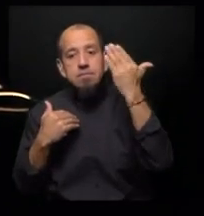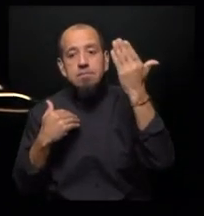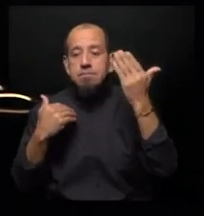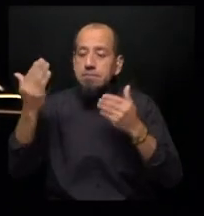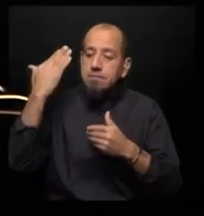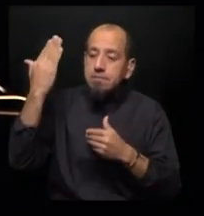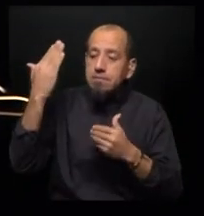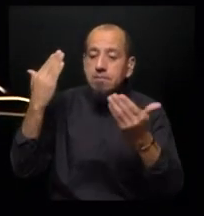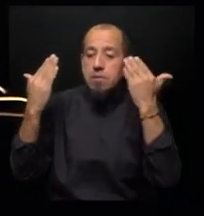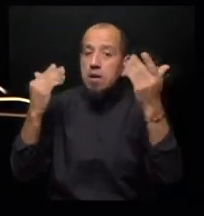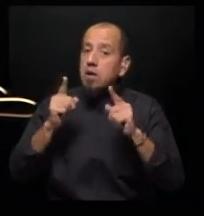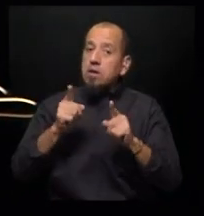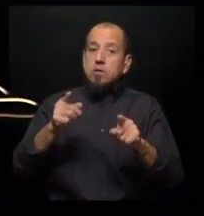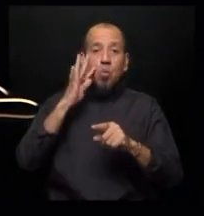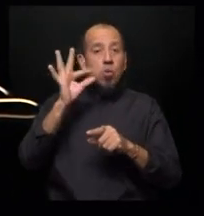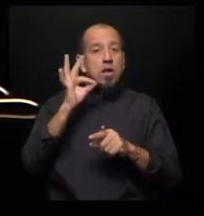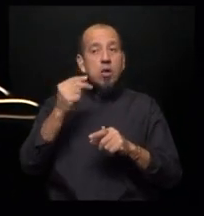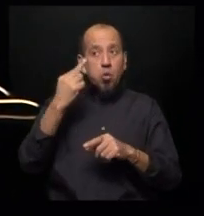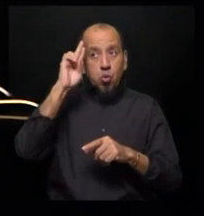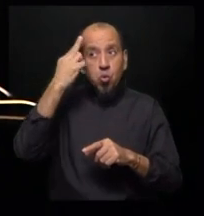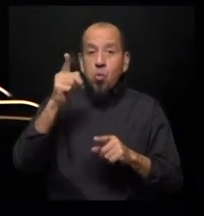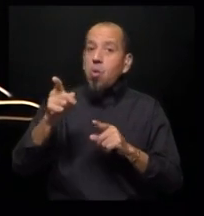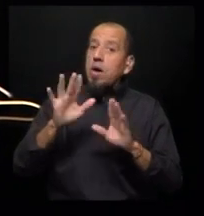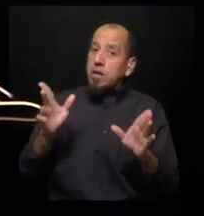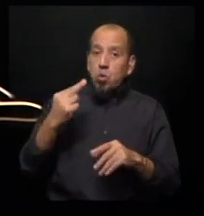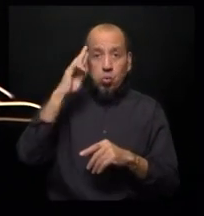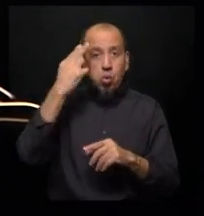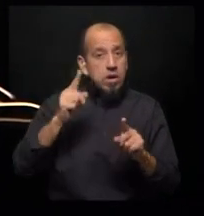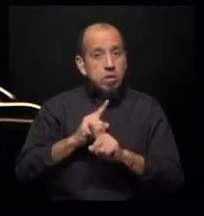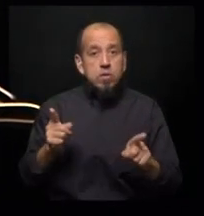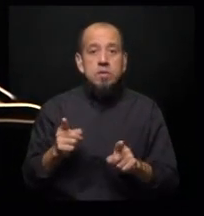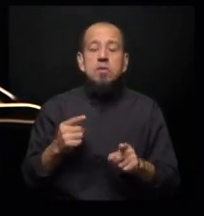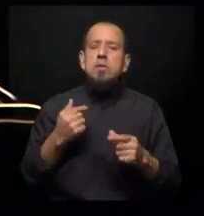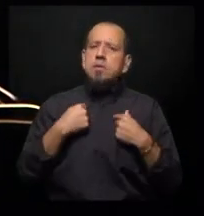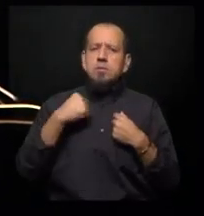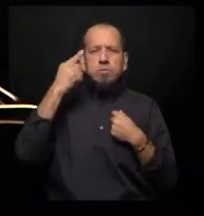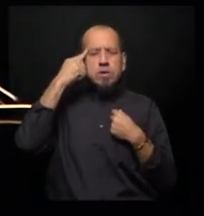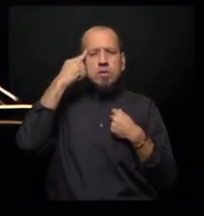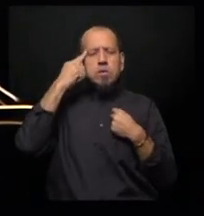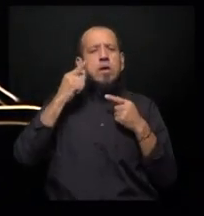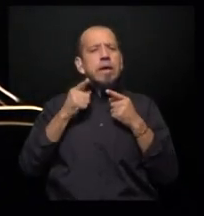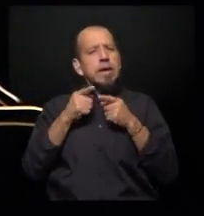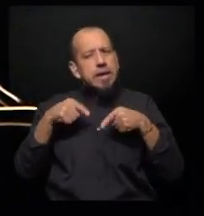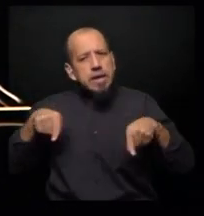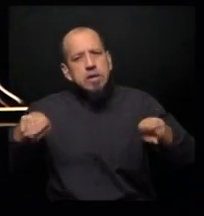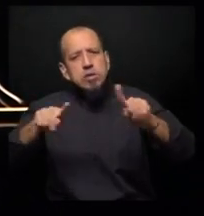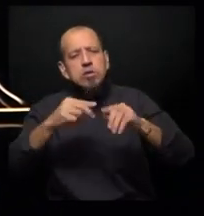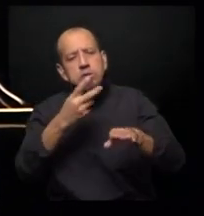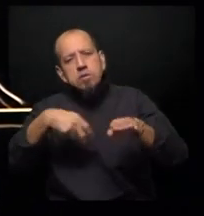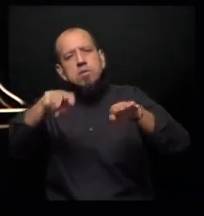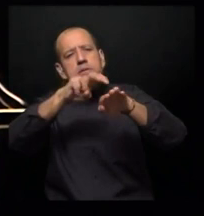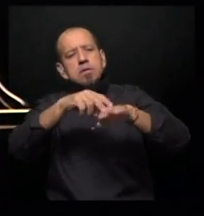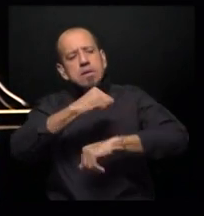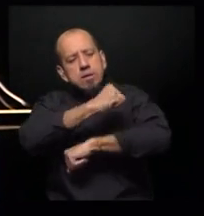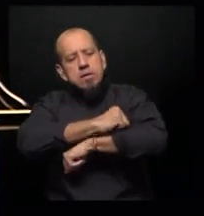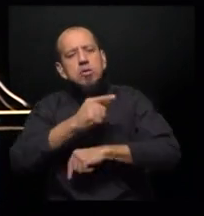con fuerza no tocar no tocar no tocar al Uruguay me convenzo de que ellos solos desde el techo las ventanas